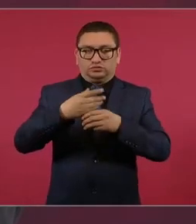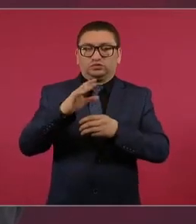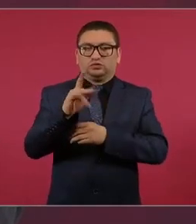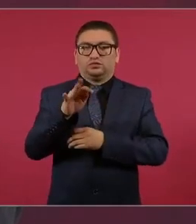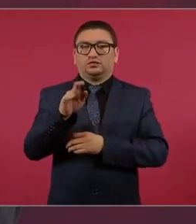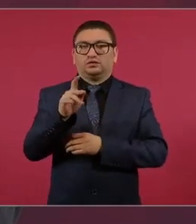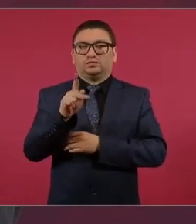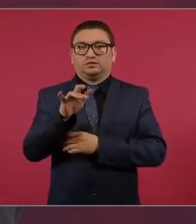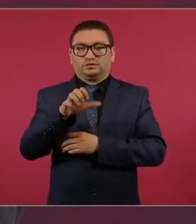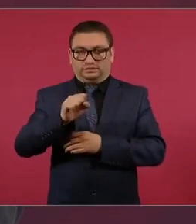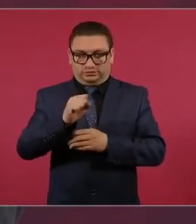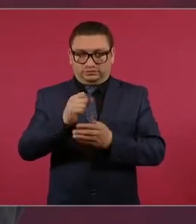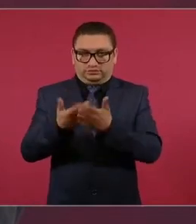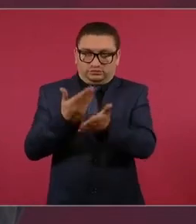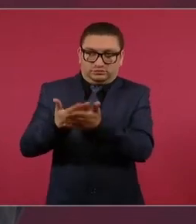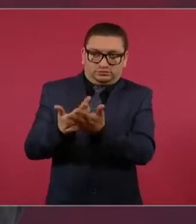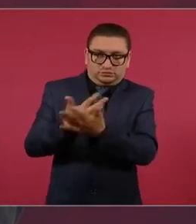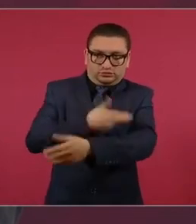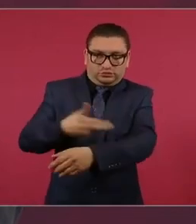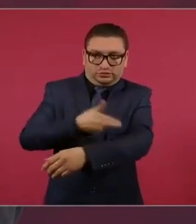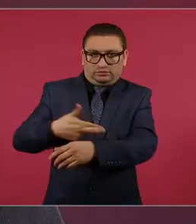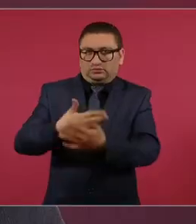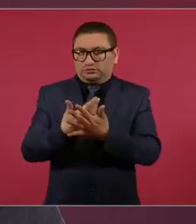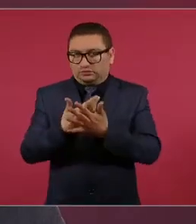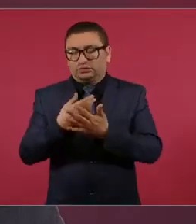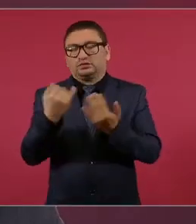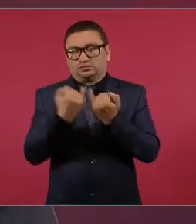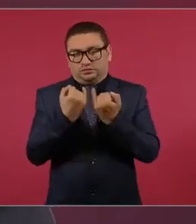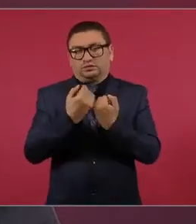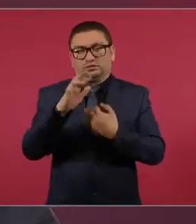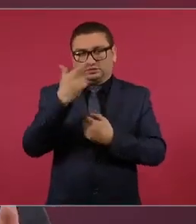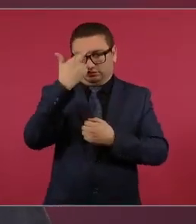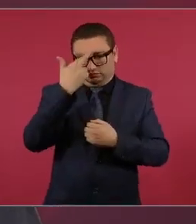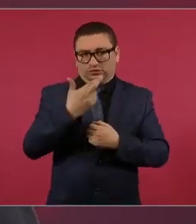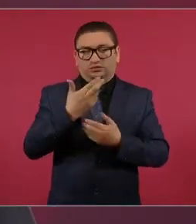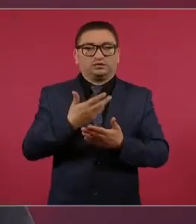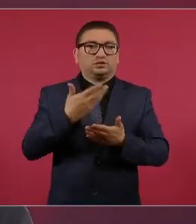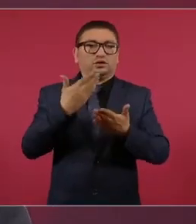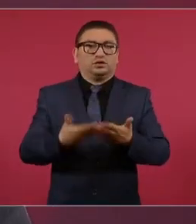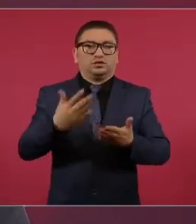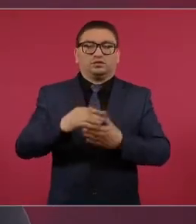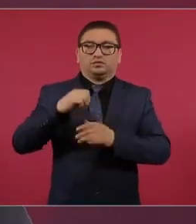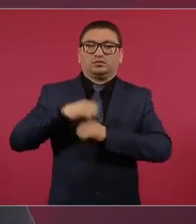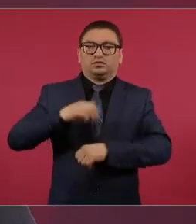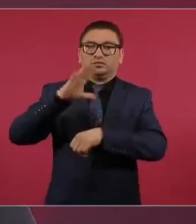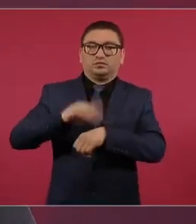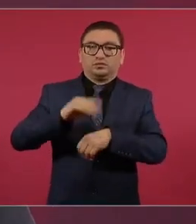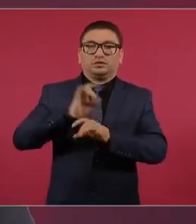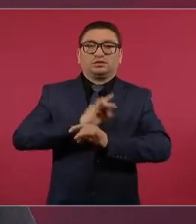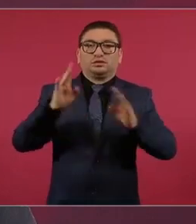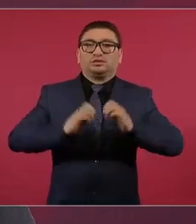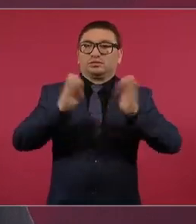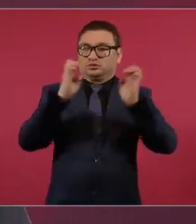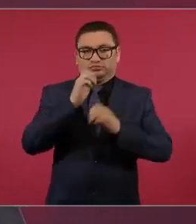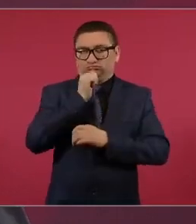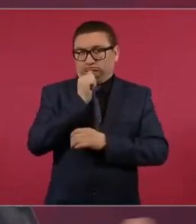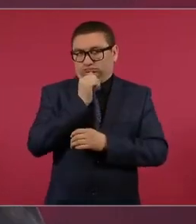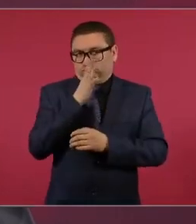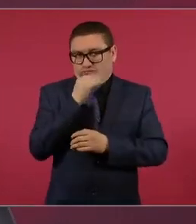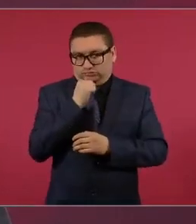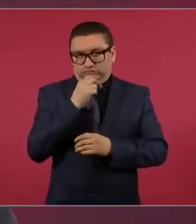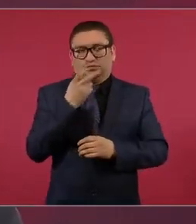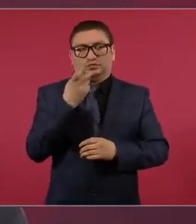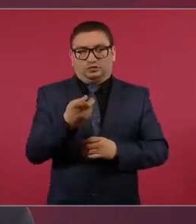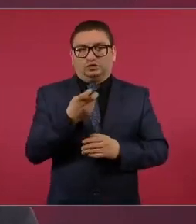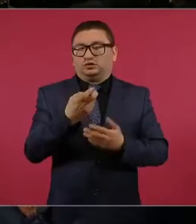cofepris recordar que también ahora tenemos ya ya no tenemos esta figura de autorización para uso de emergencia y al